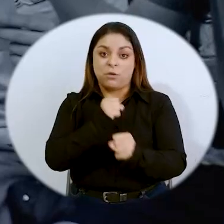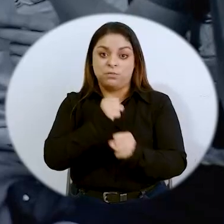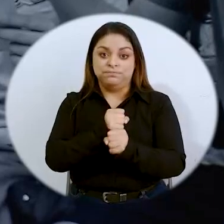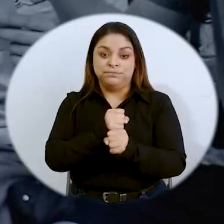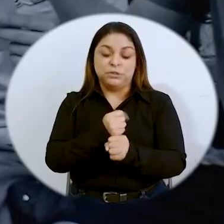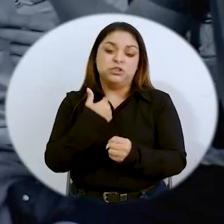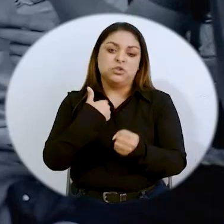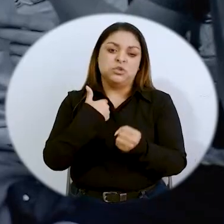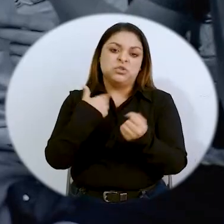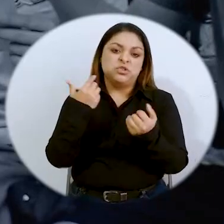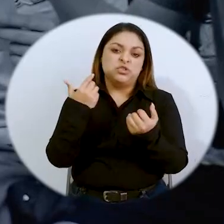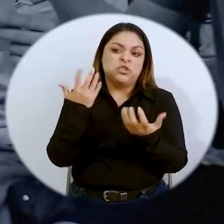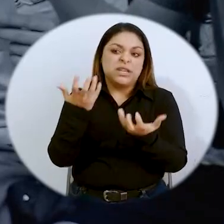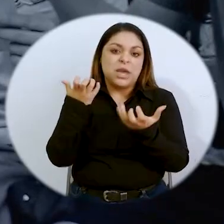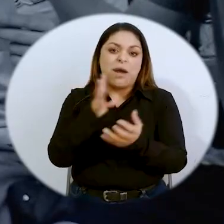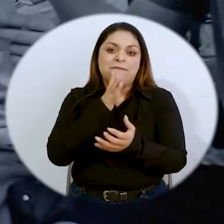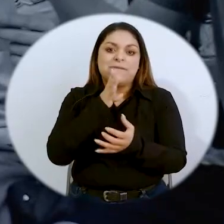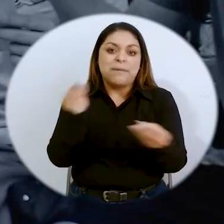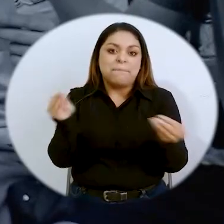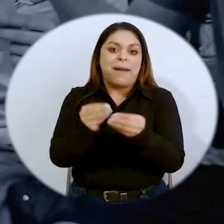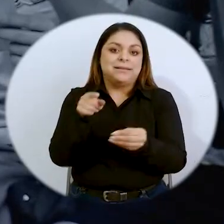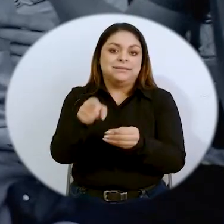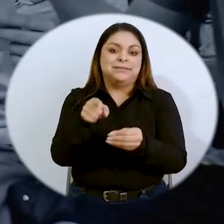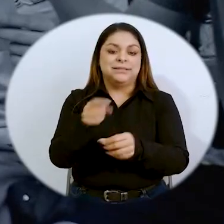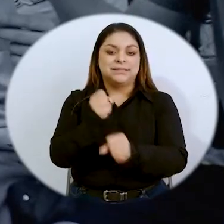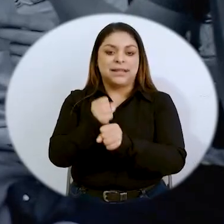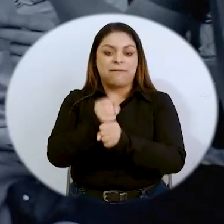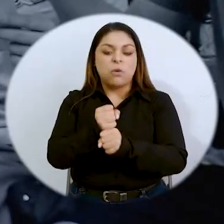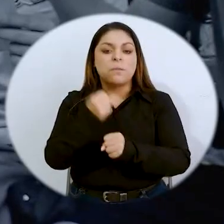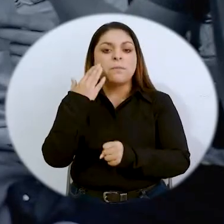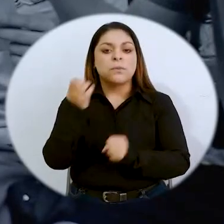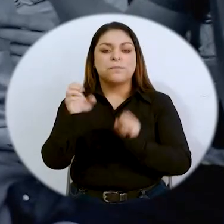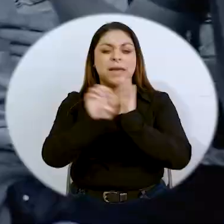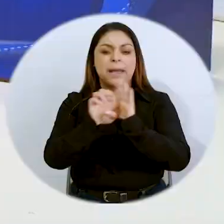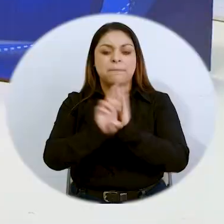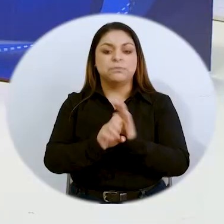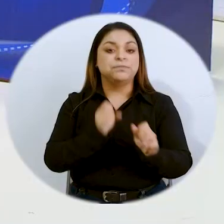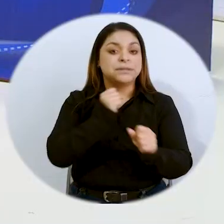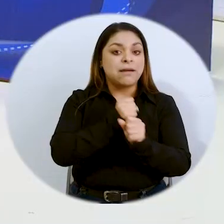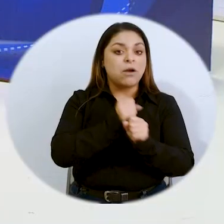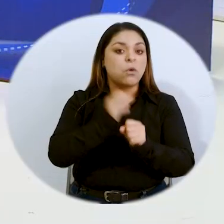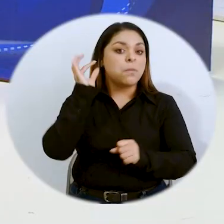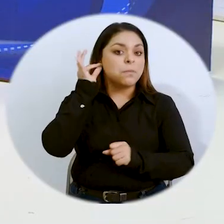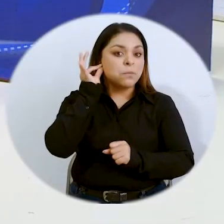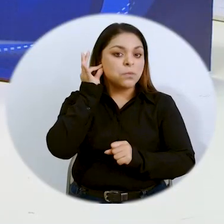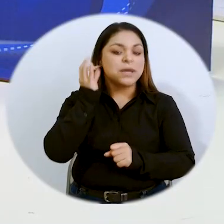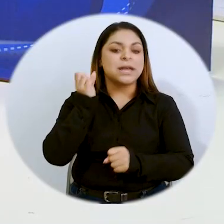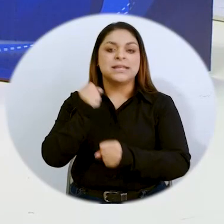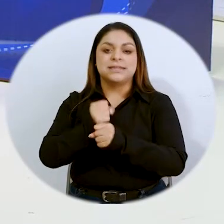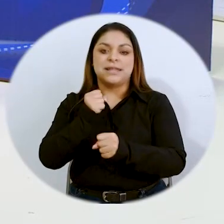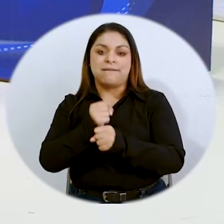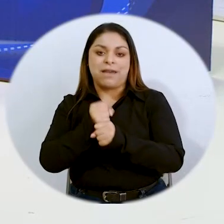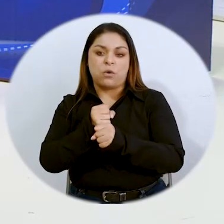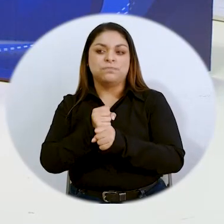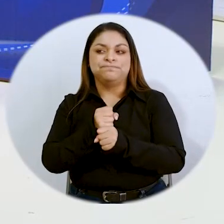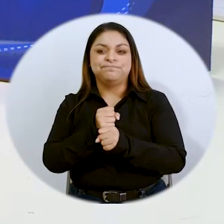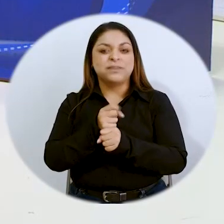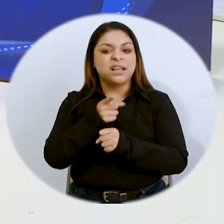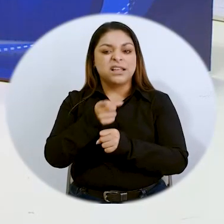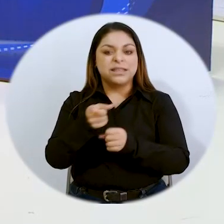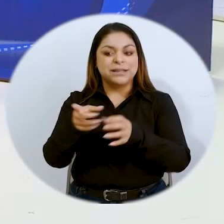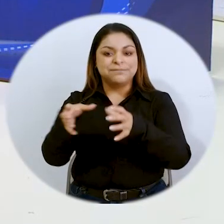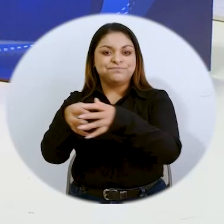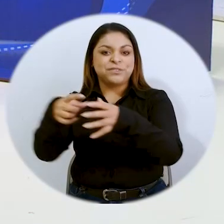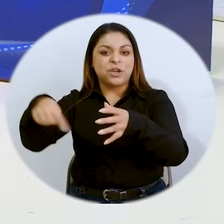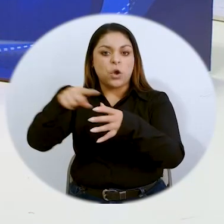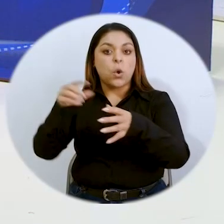no quiero dejar de ahondar en él. ¿Por qué? Porque, por ejemplo, el tema del empleo femenino y el empleo de ese